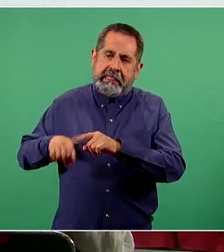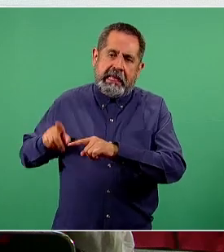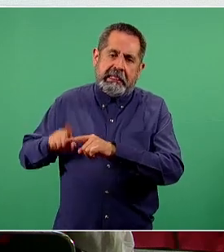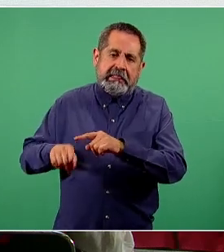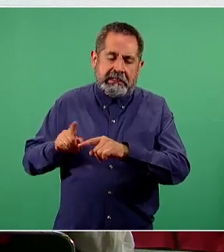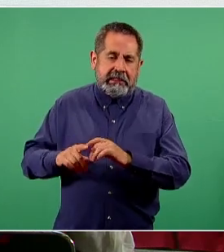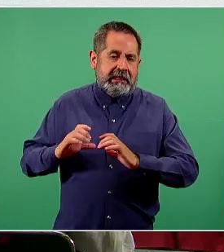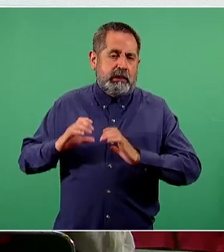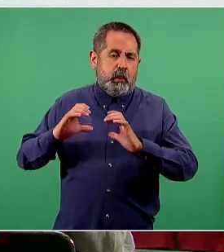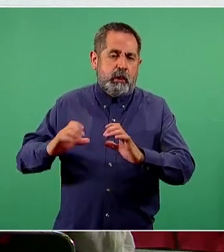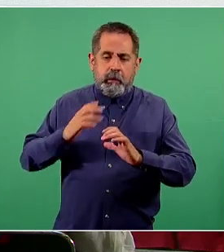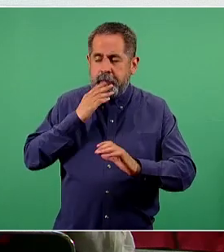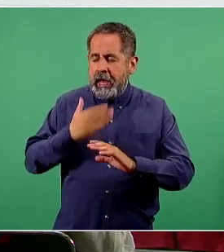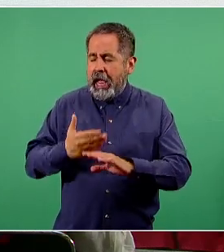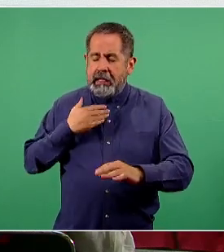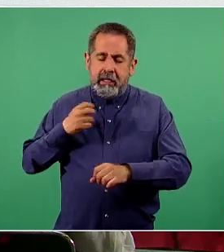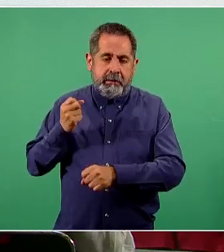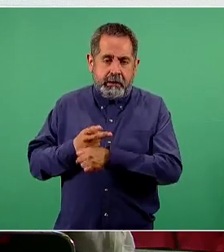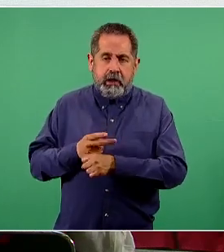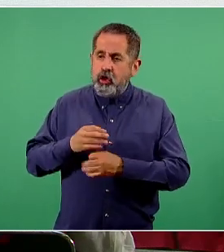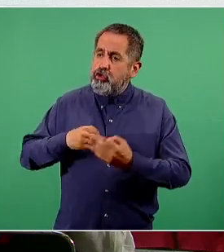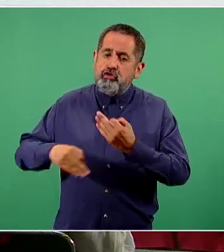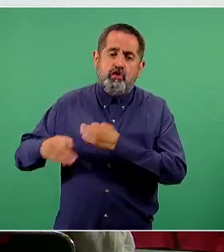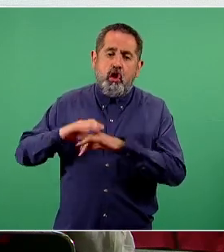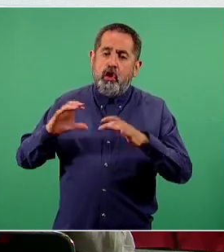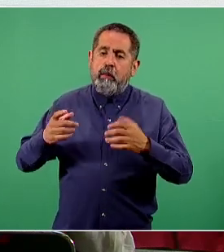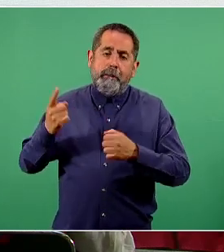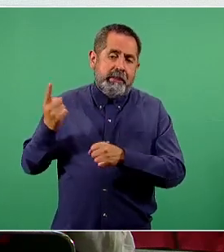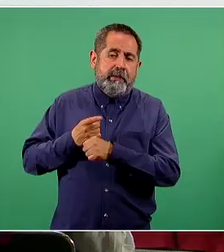de prevención es también colectivo.